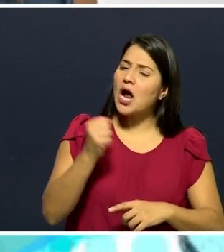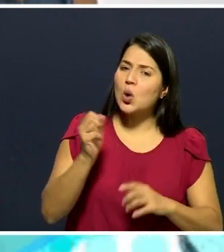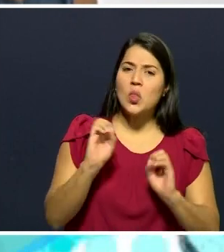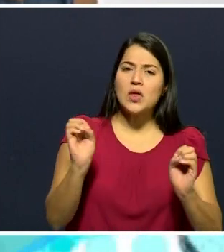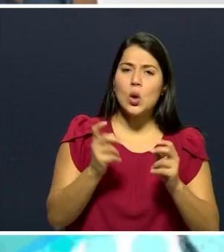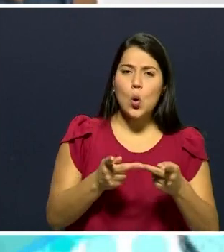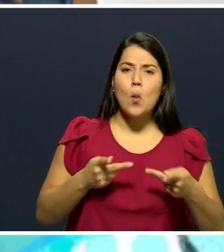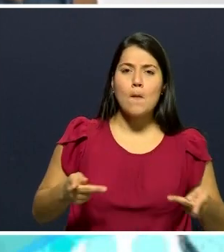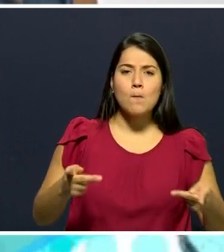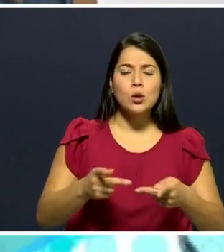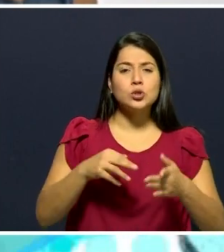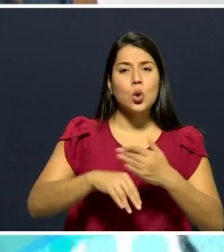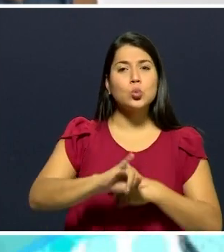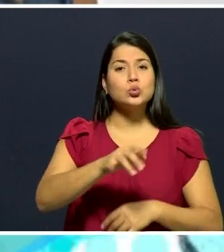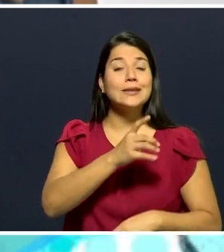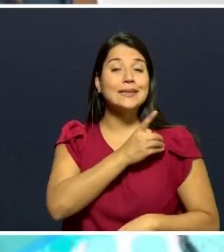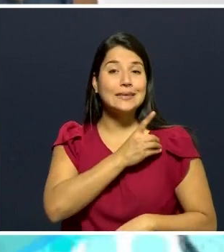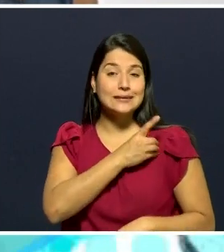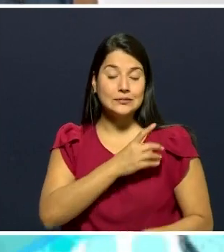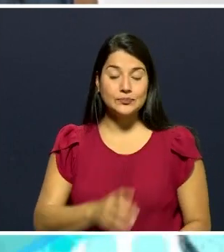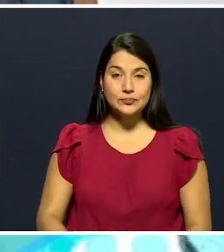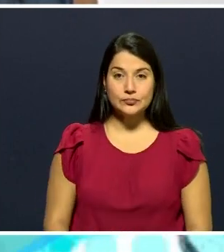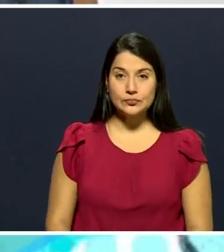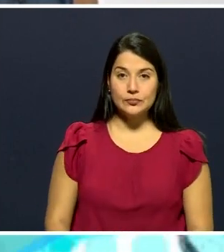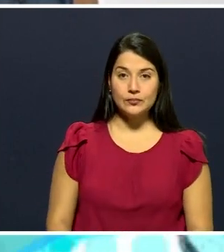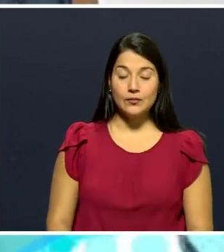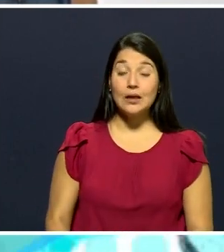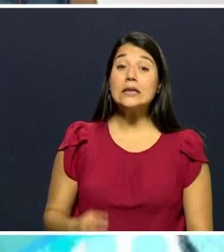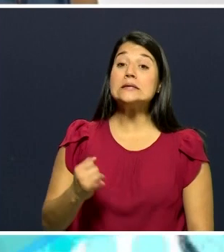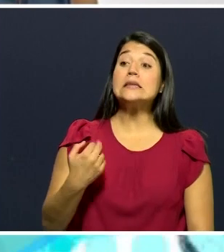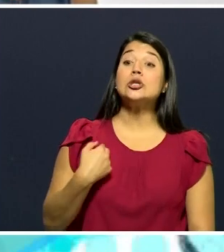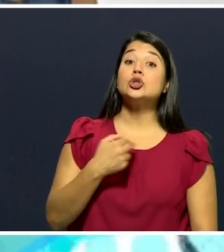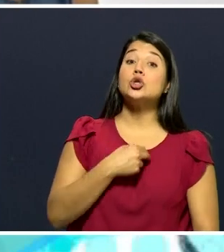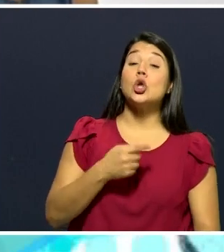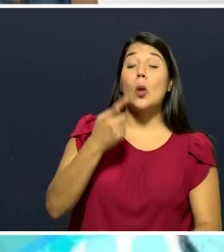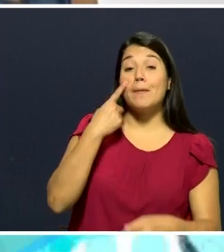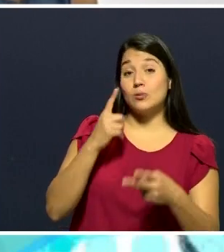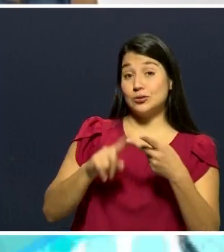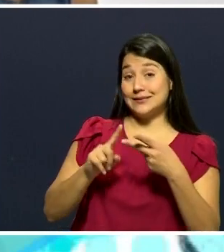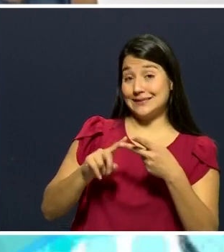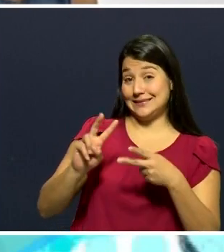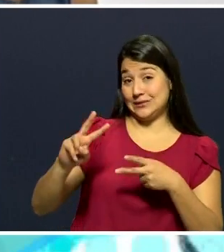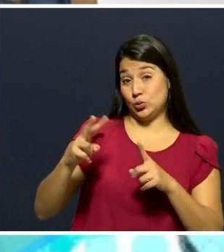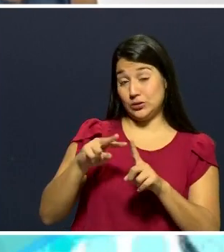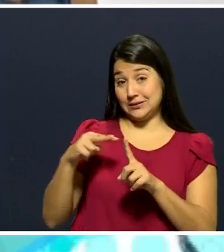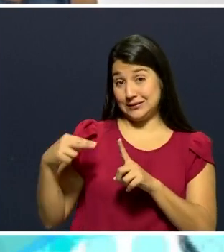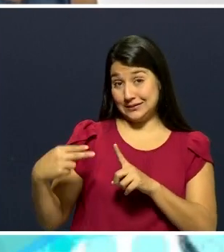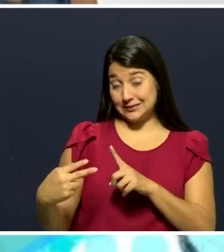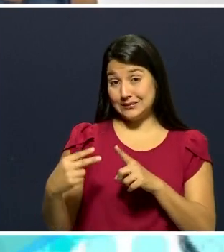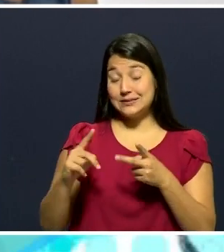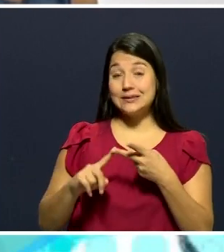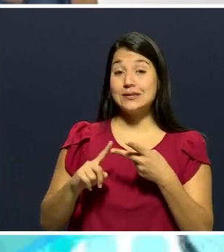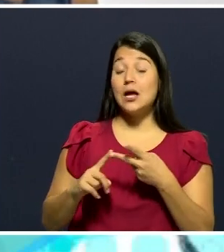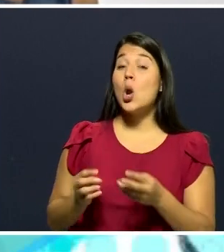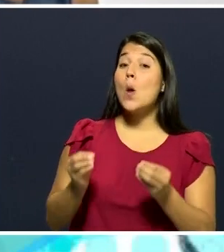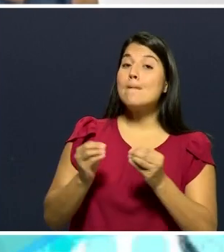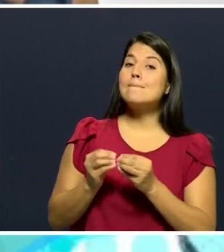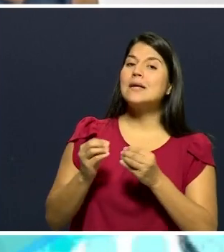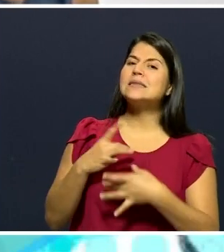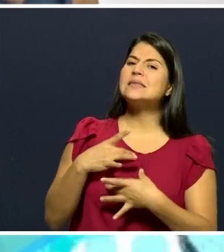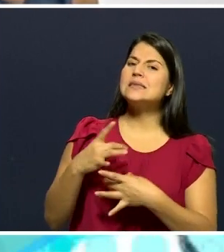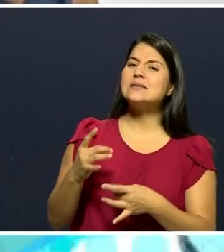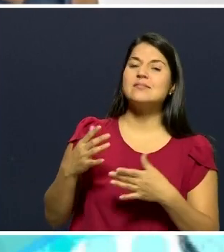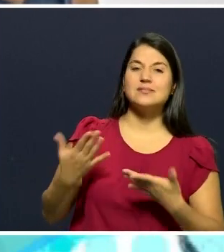más relevantes dentro de este directorio. Si lo viéramos desde la segunda vía, la segunda mirada, lo más interesante